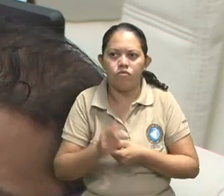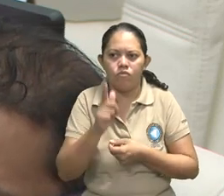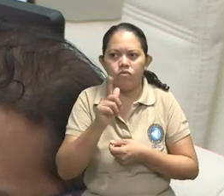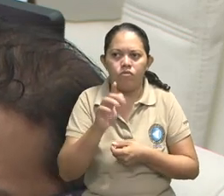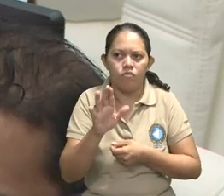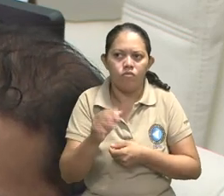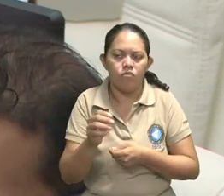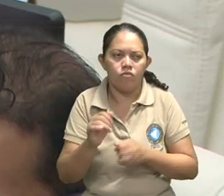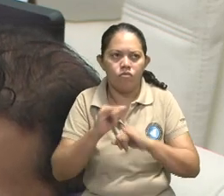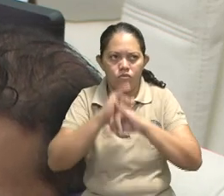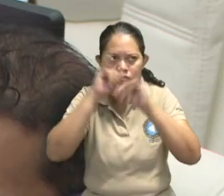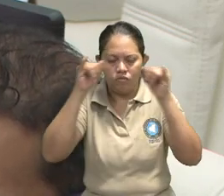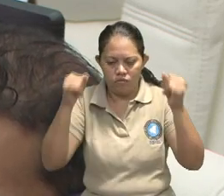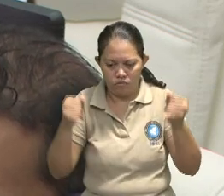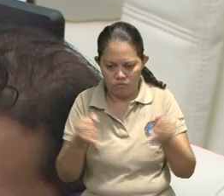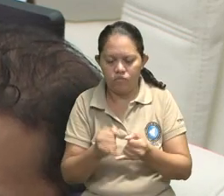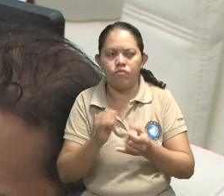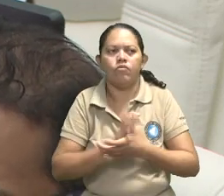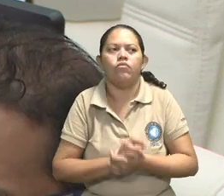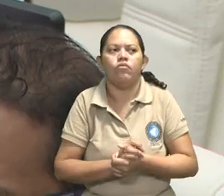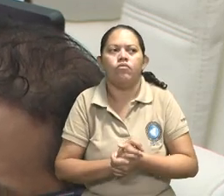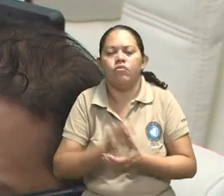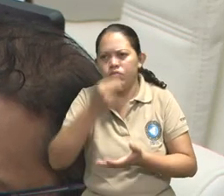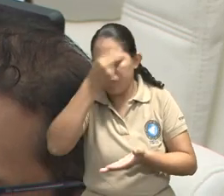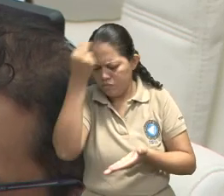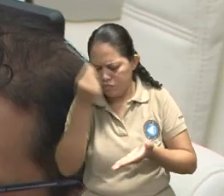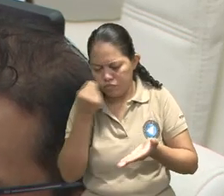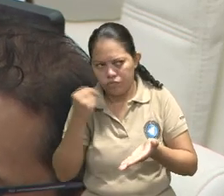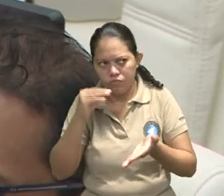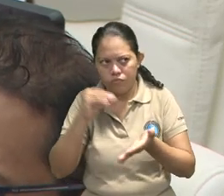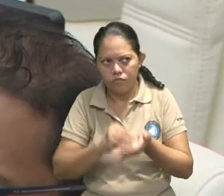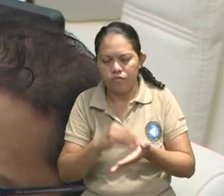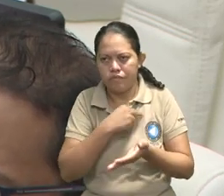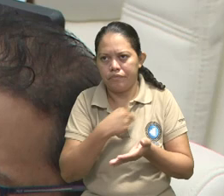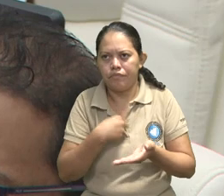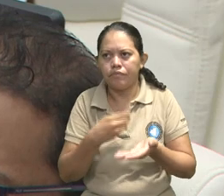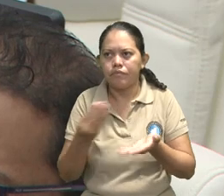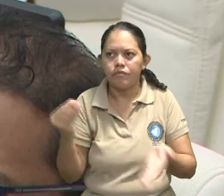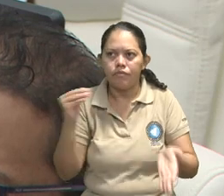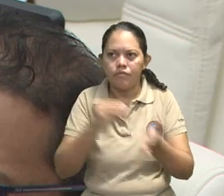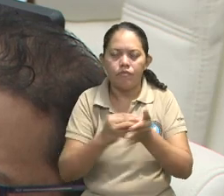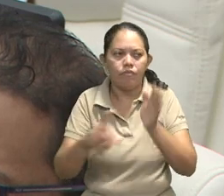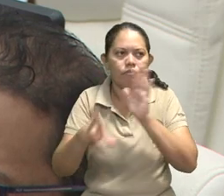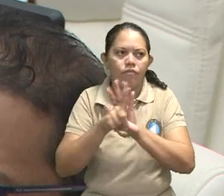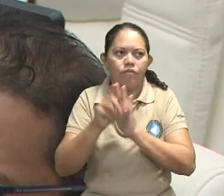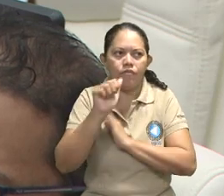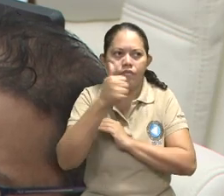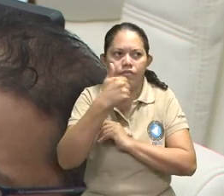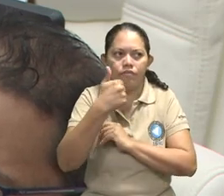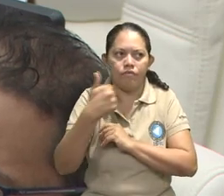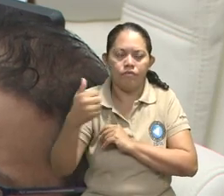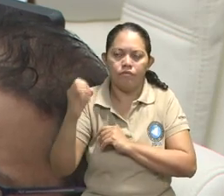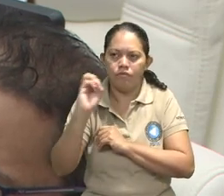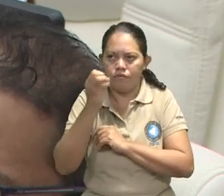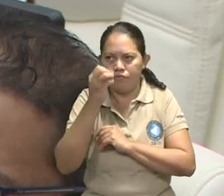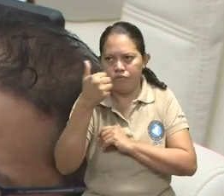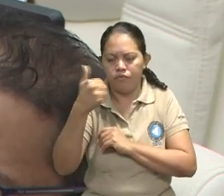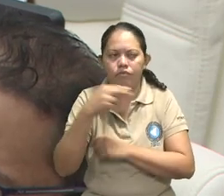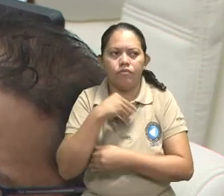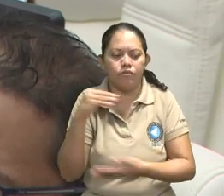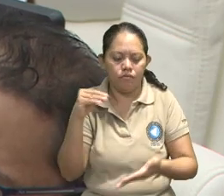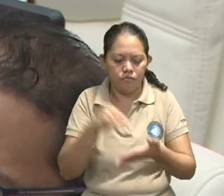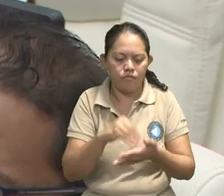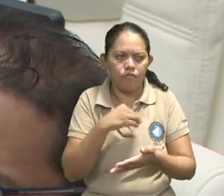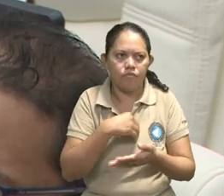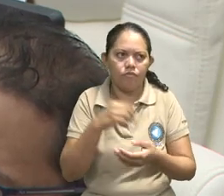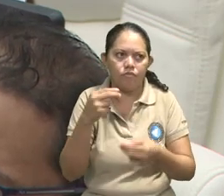tendencias internacionales. Consulta. En cumplimiento de lo dispuesto en la Ley número 606 y Ley Orgánica del Poder Legislativo